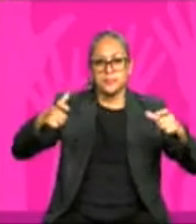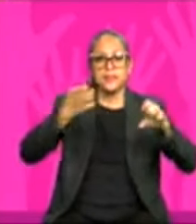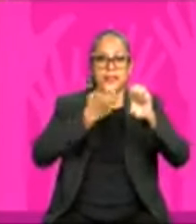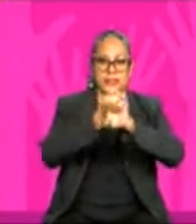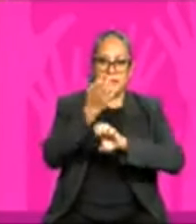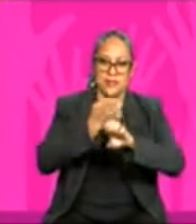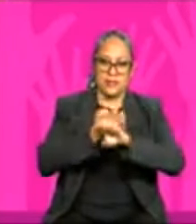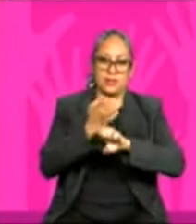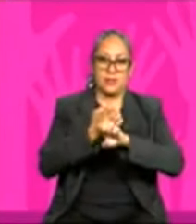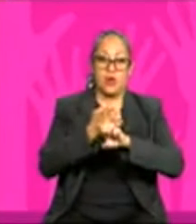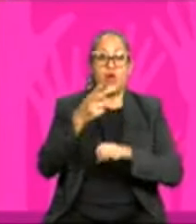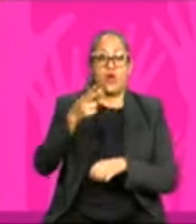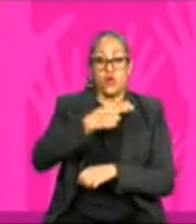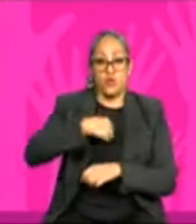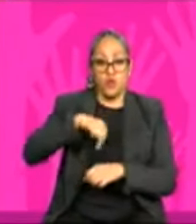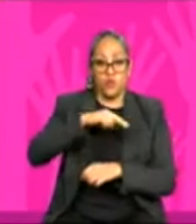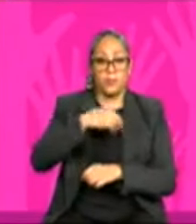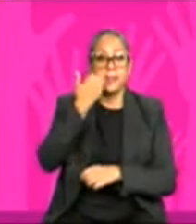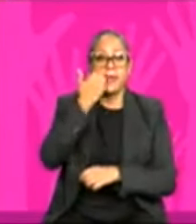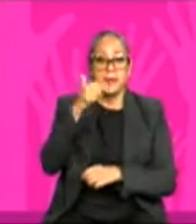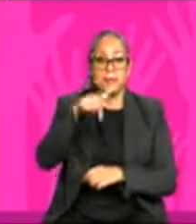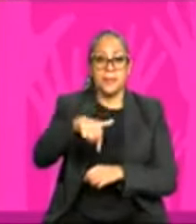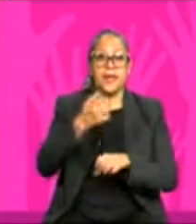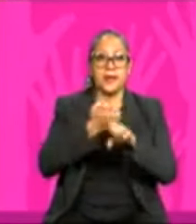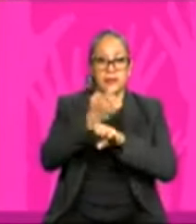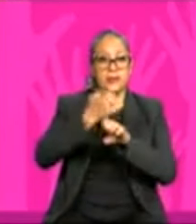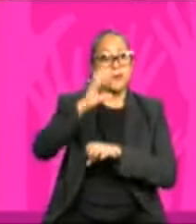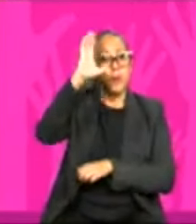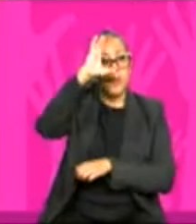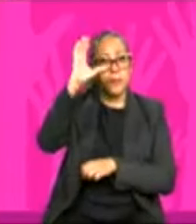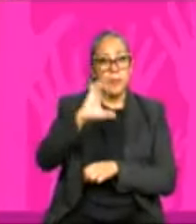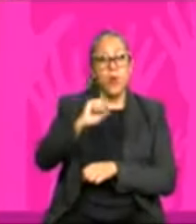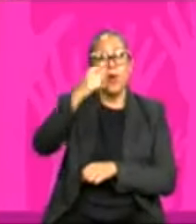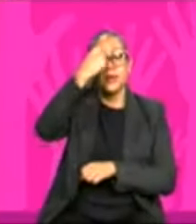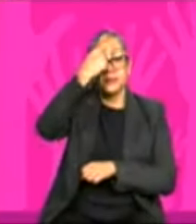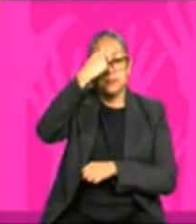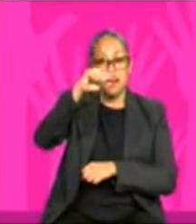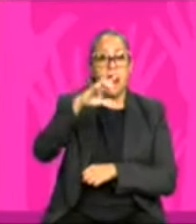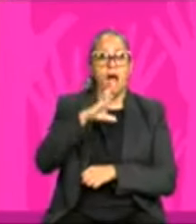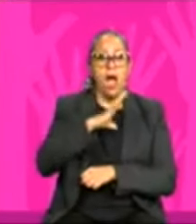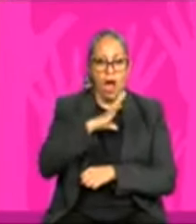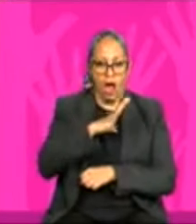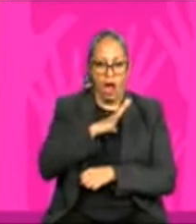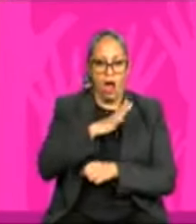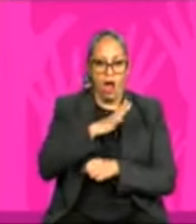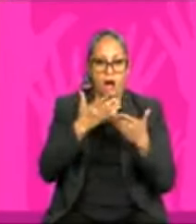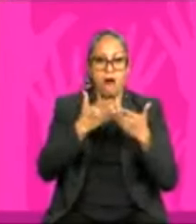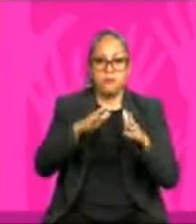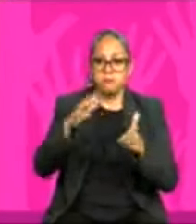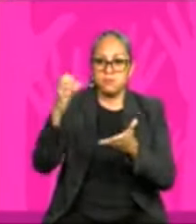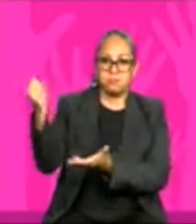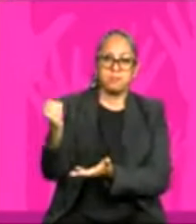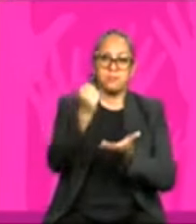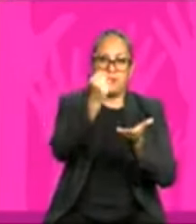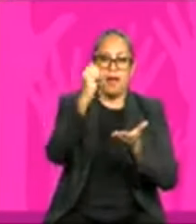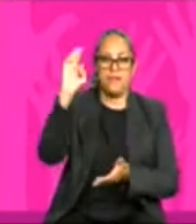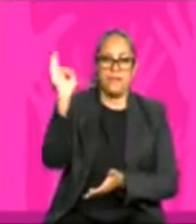vamos a postular a Morelos para que tenga el acceso a los recursos federales de manera correcta.